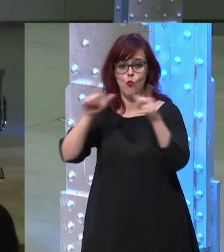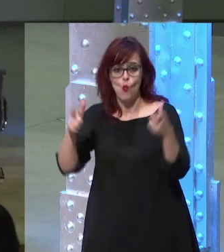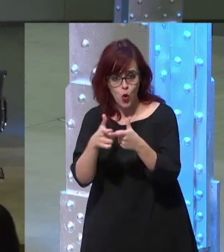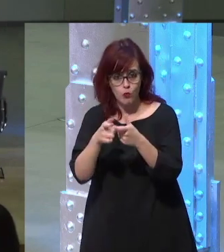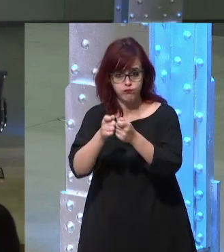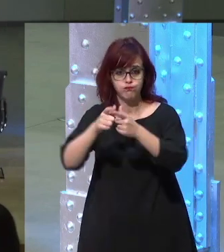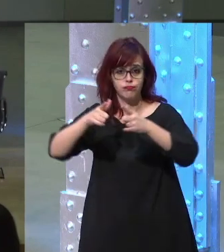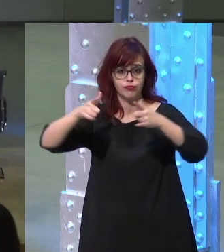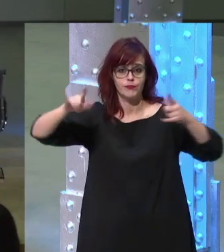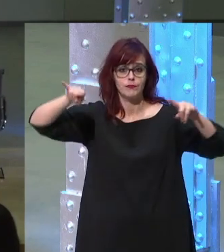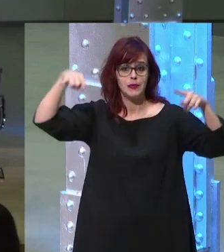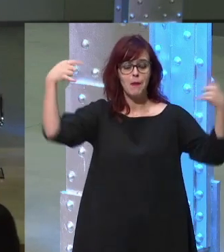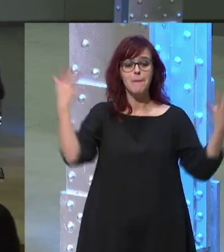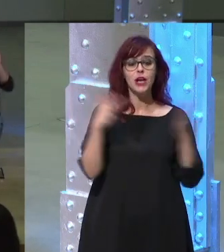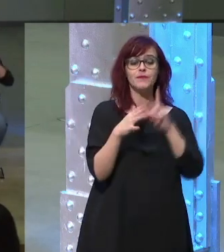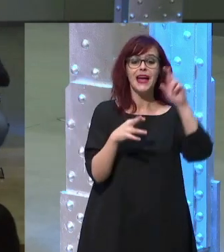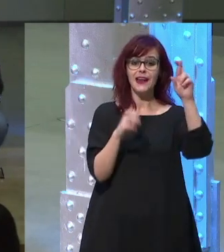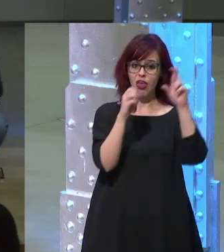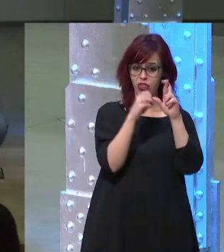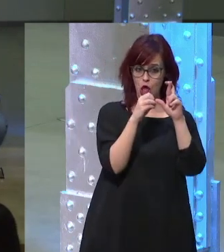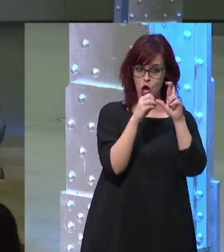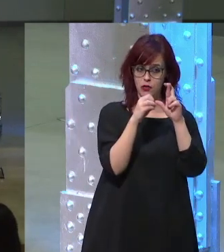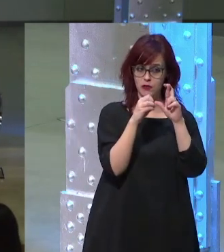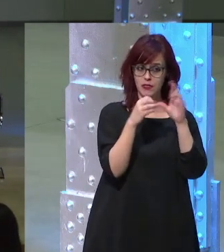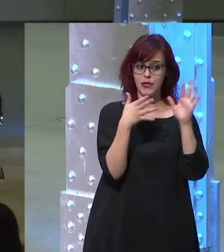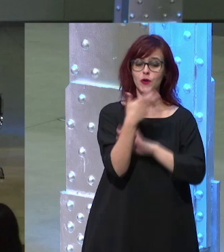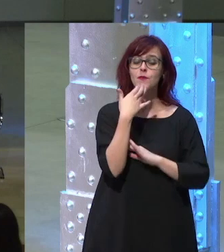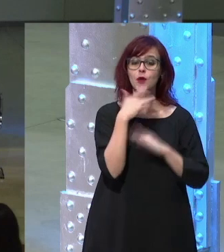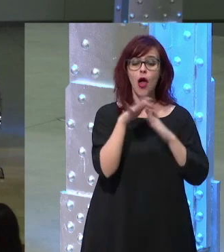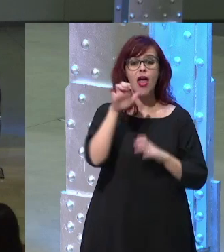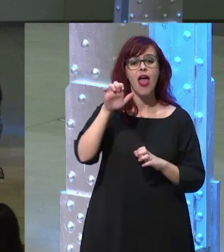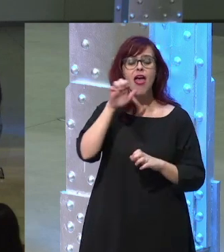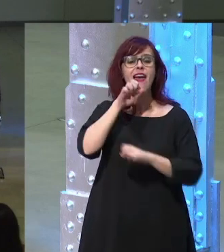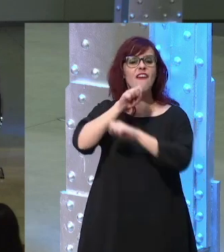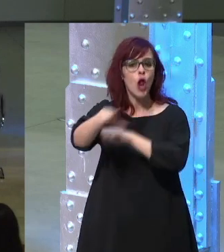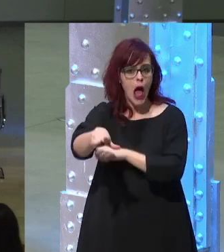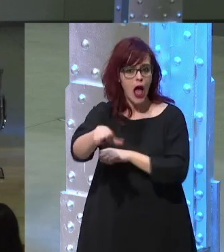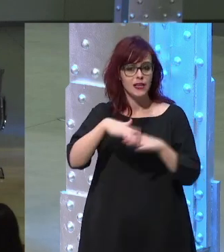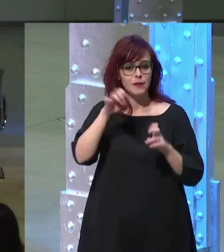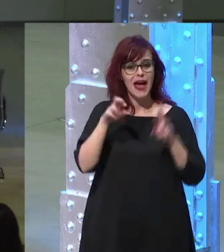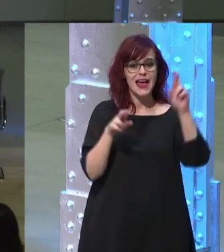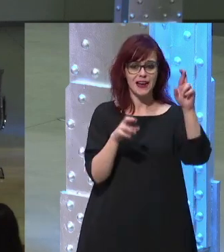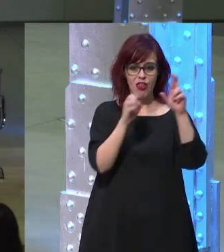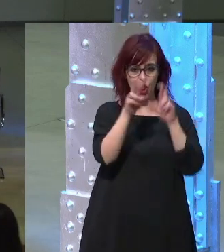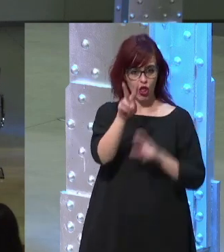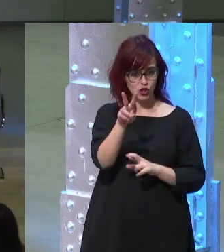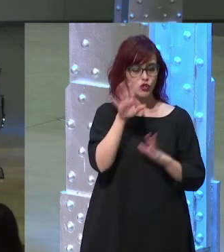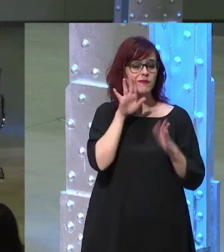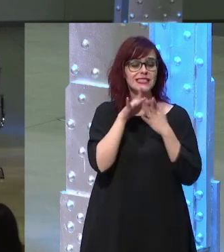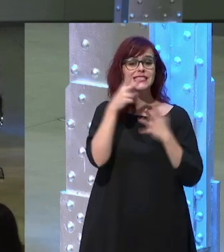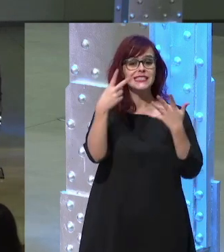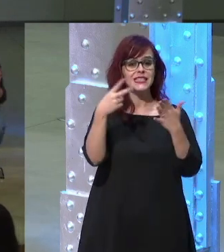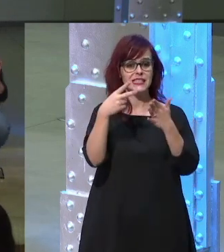pero si el R0 es simplemente 2, que por ejemplo el ébola tiene un R0 de 2, pues para infectar a 7.000 millones de